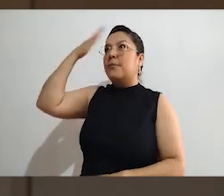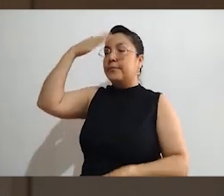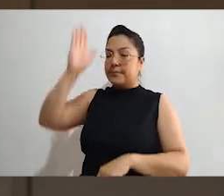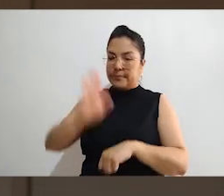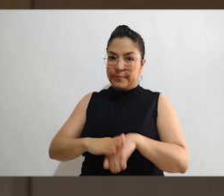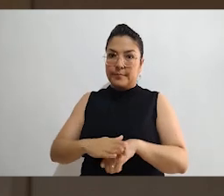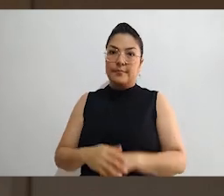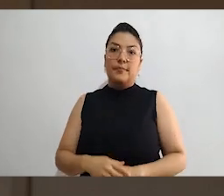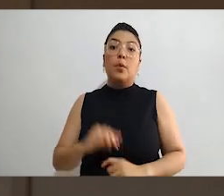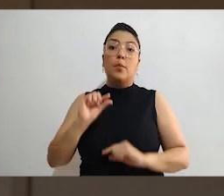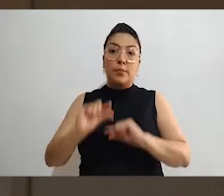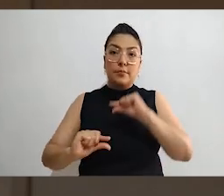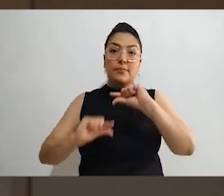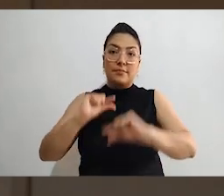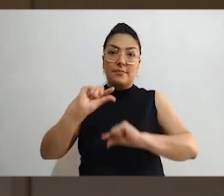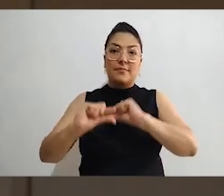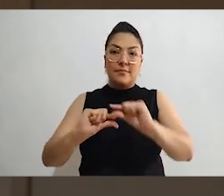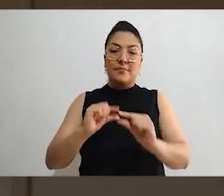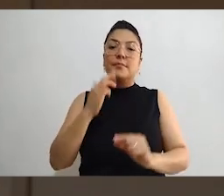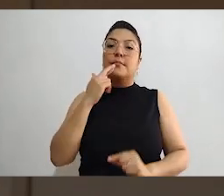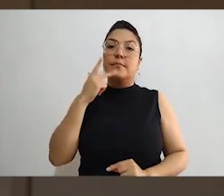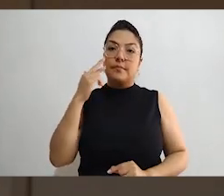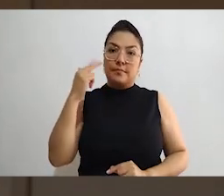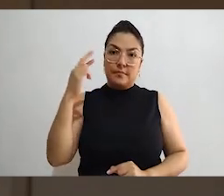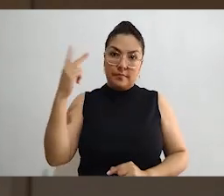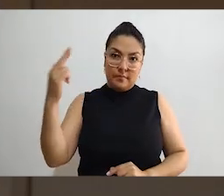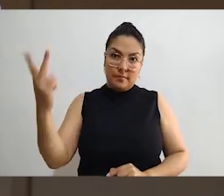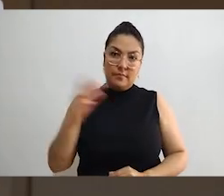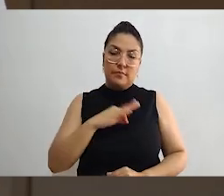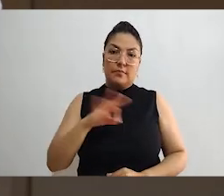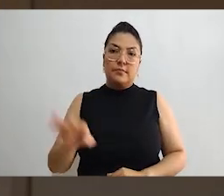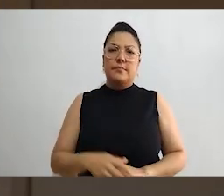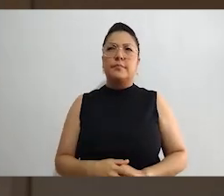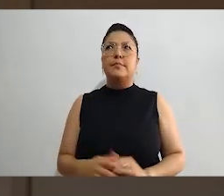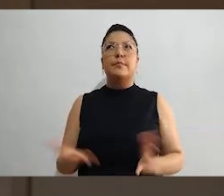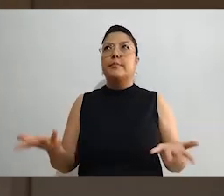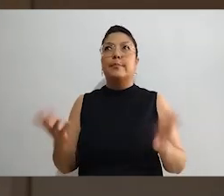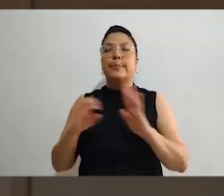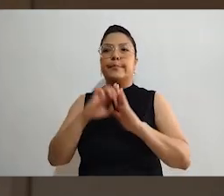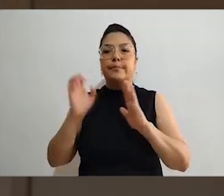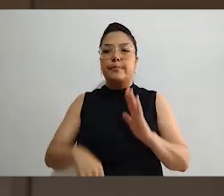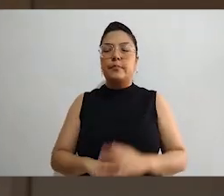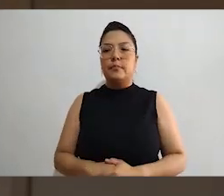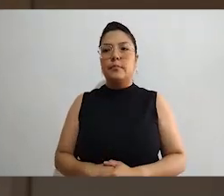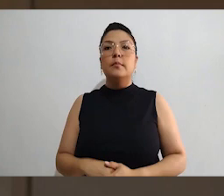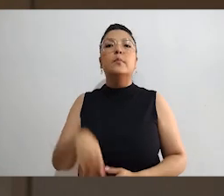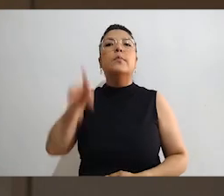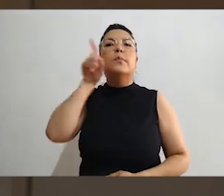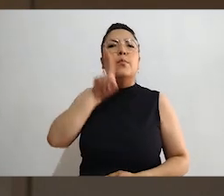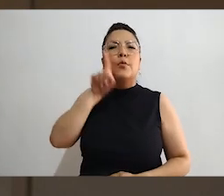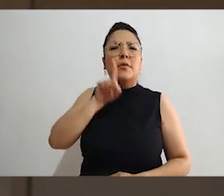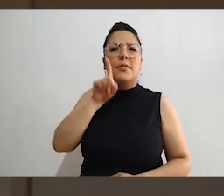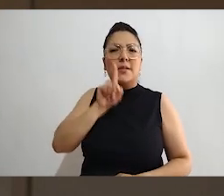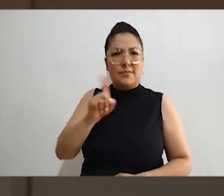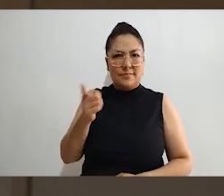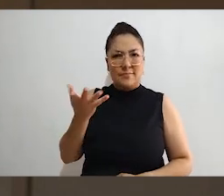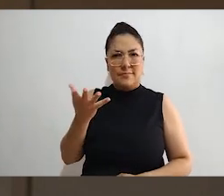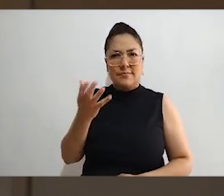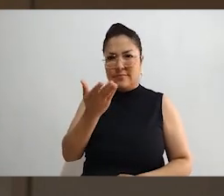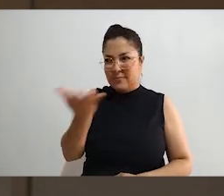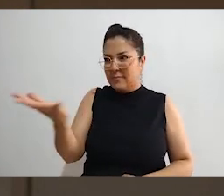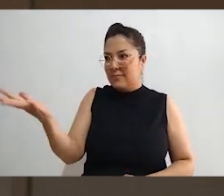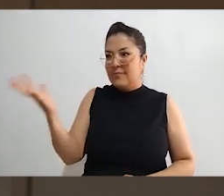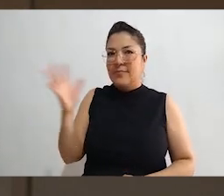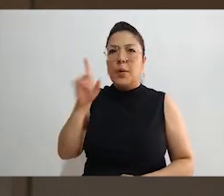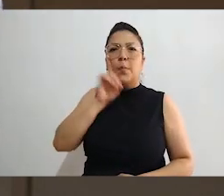ir perfeccionando estos criterios, estos conceptos, y voy a otro ejemplo, el de las mujeres, la participación de las mujeres.